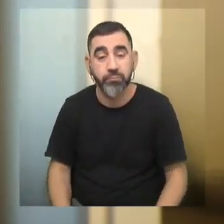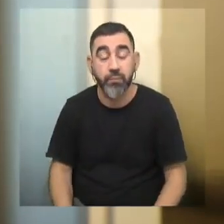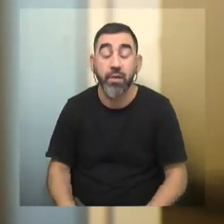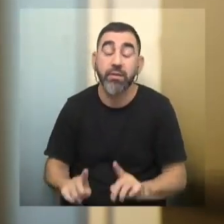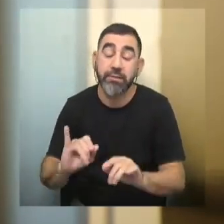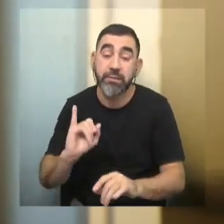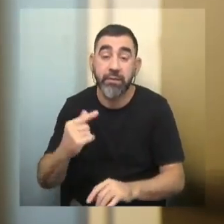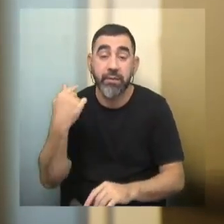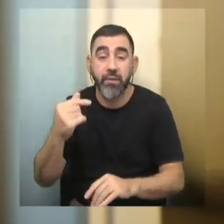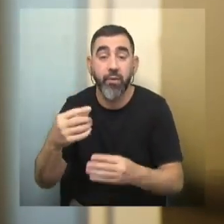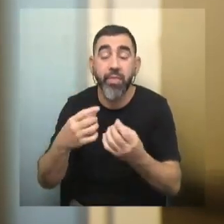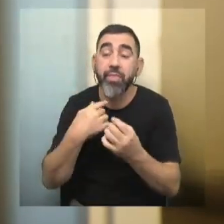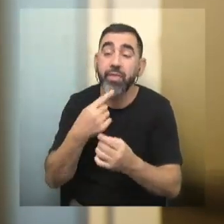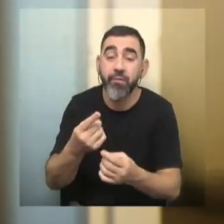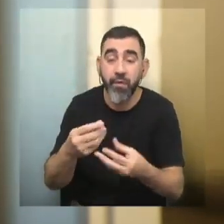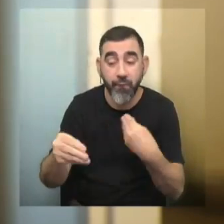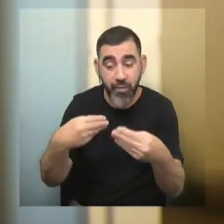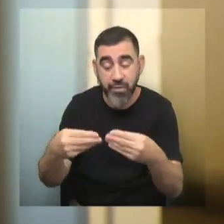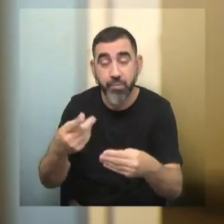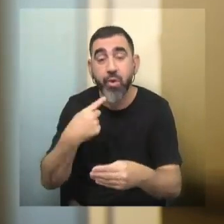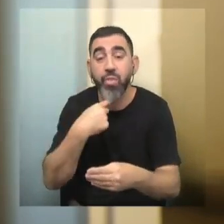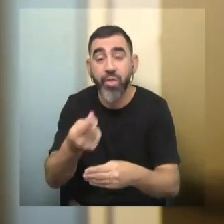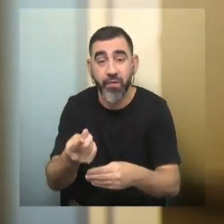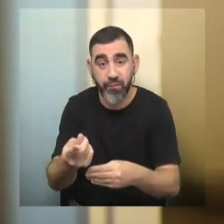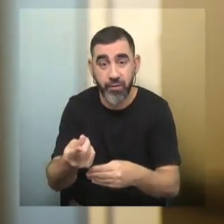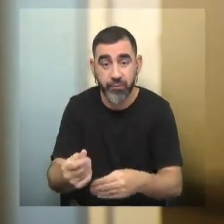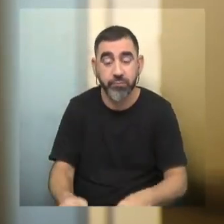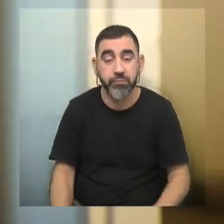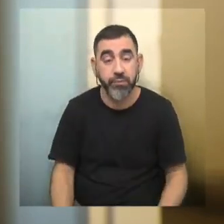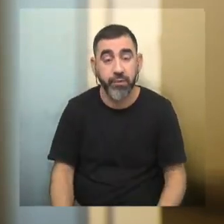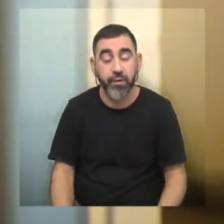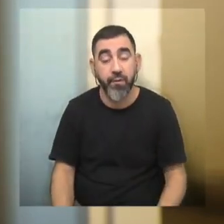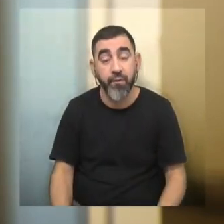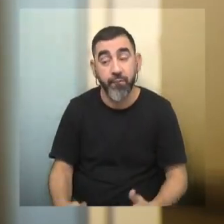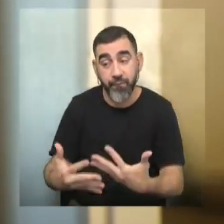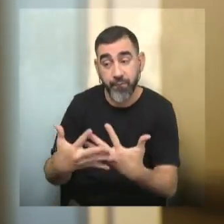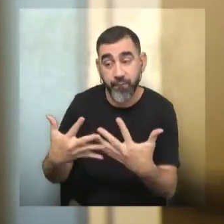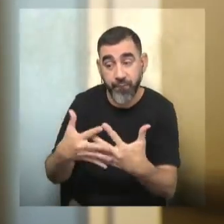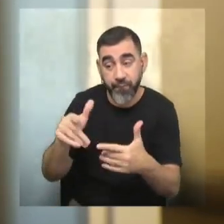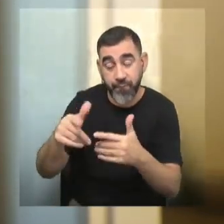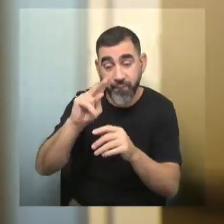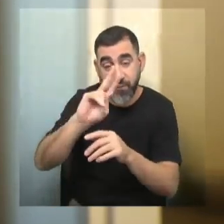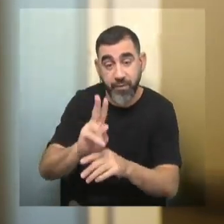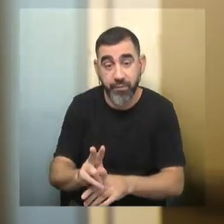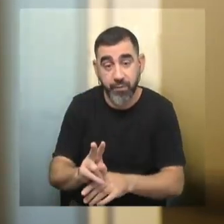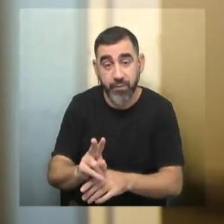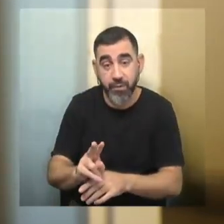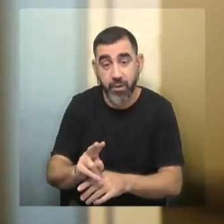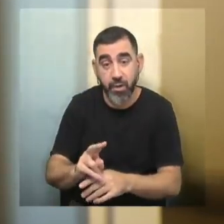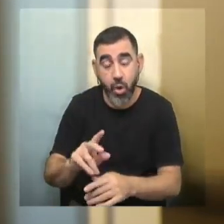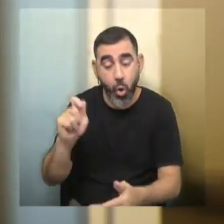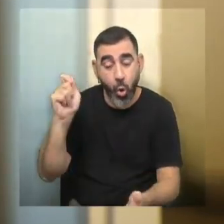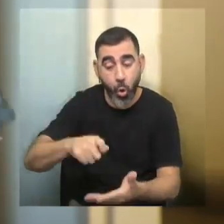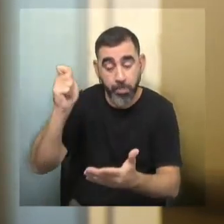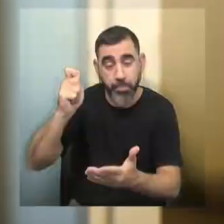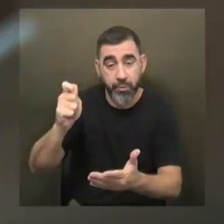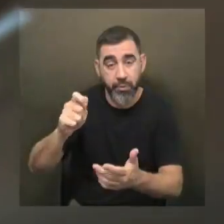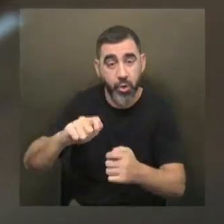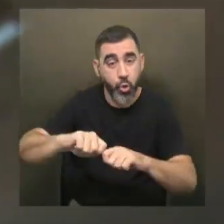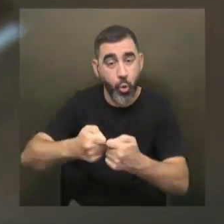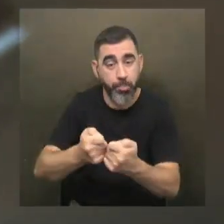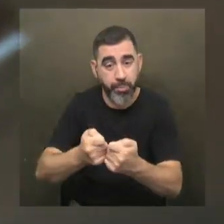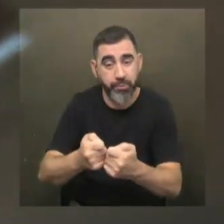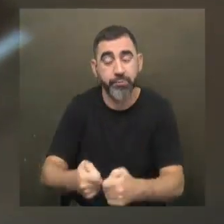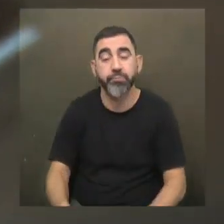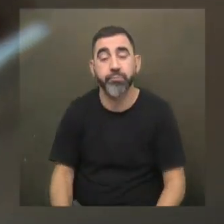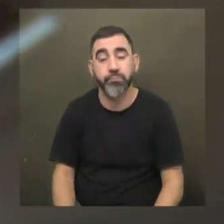desventaja, que son frágiles. Aunque son flexibles, son frágiles. Entonces las fibras de carbono que se usan, cuando uno les pega un martillazo, se quiebran.